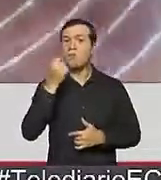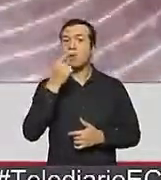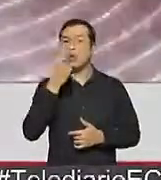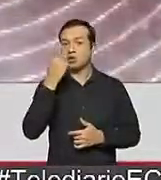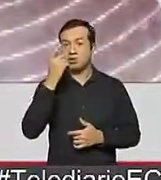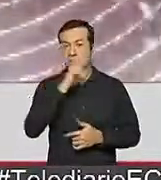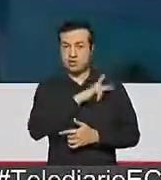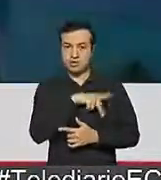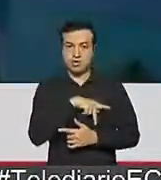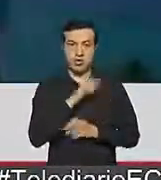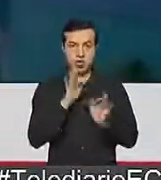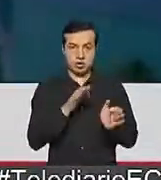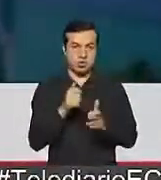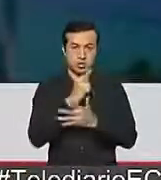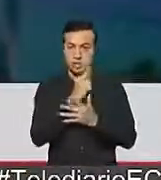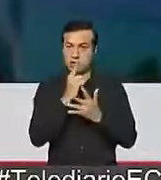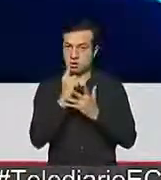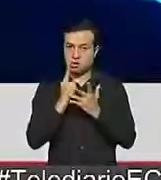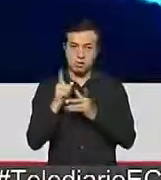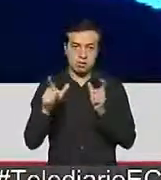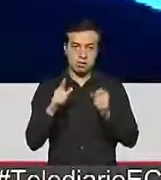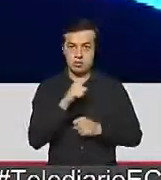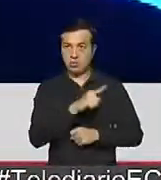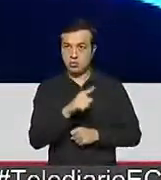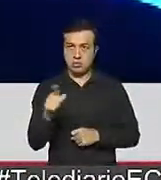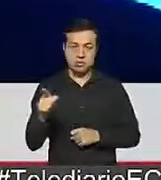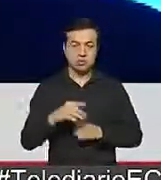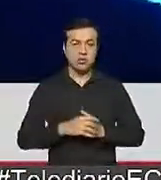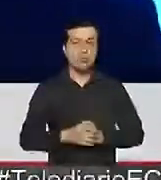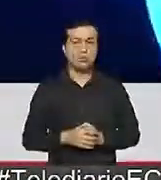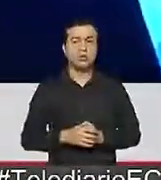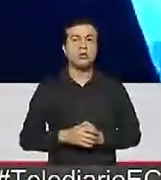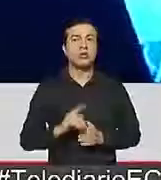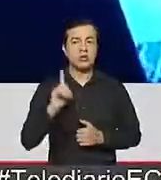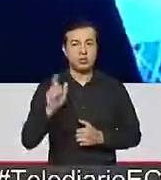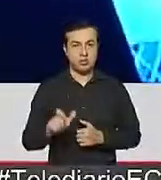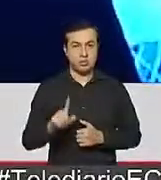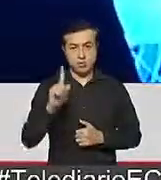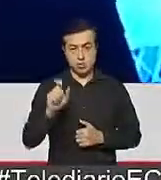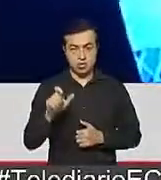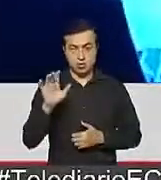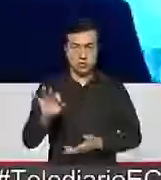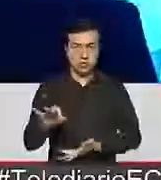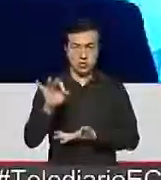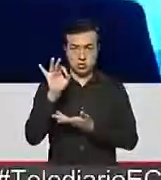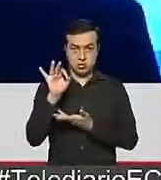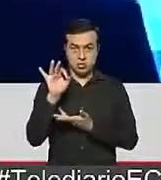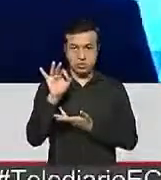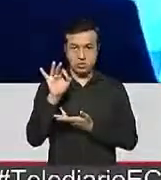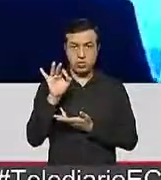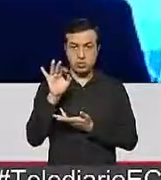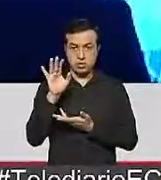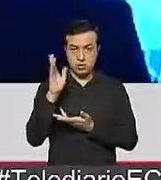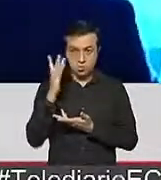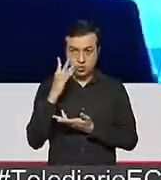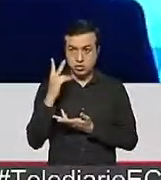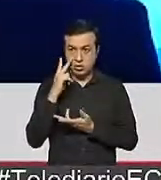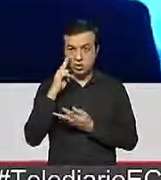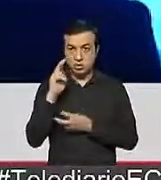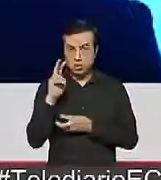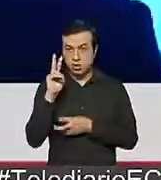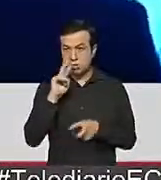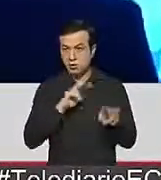tratamiento adecuado para cada paciente. Para un paciente selecto, en un momento selecto con